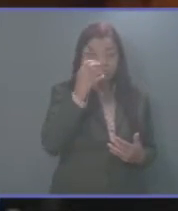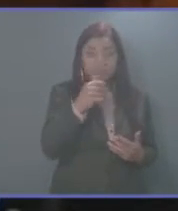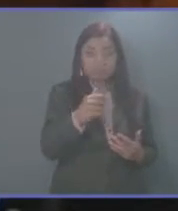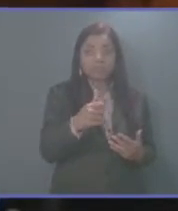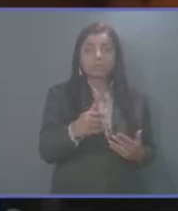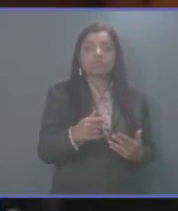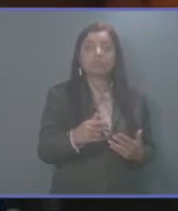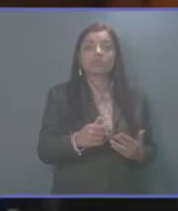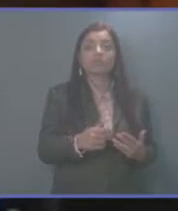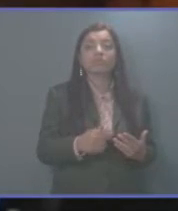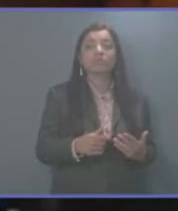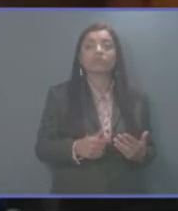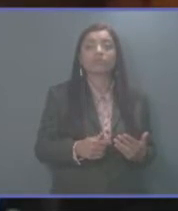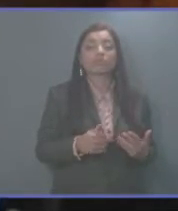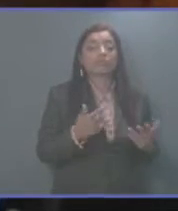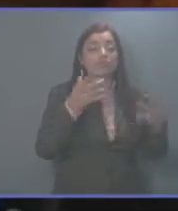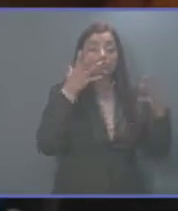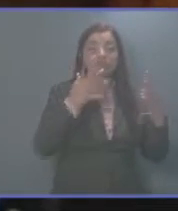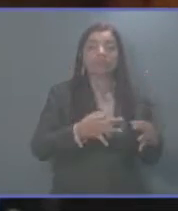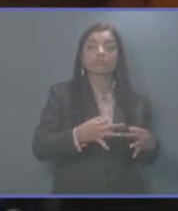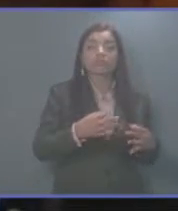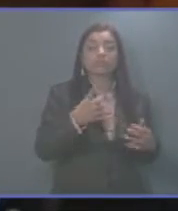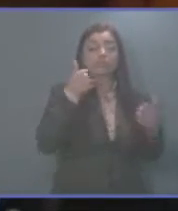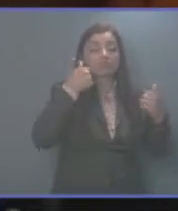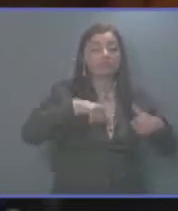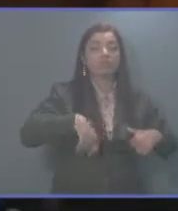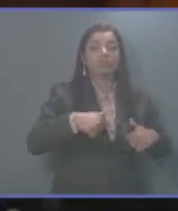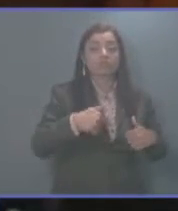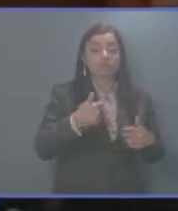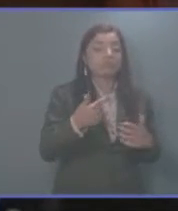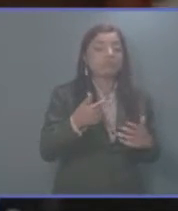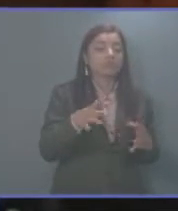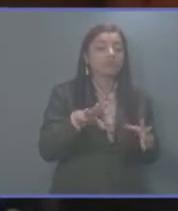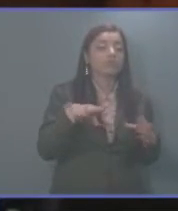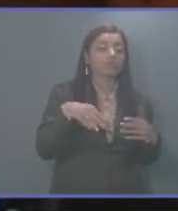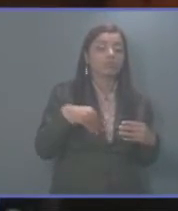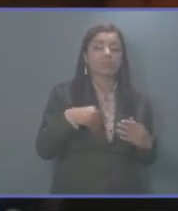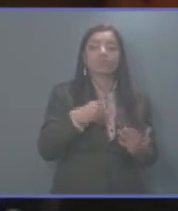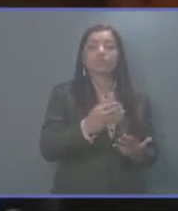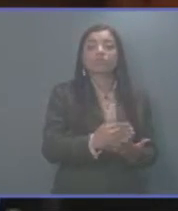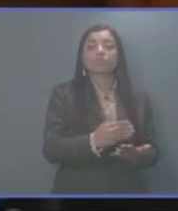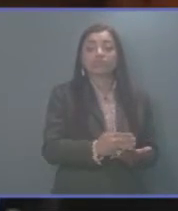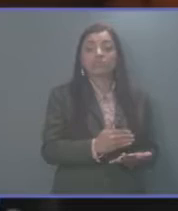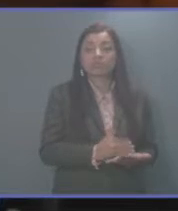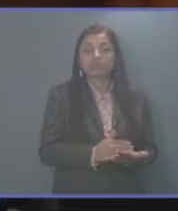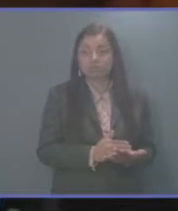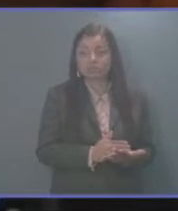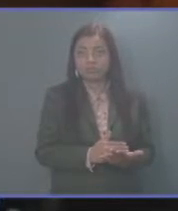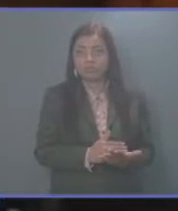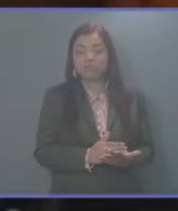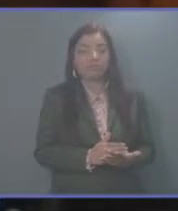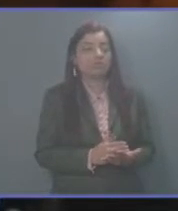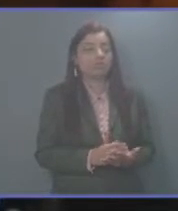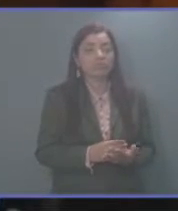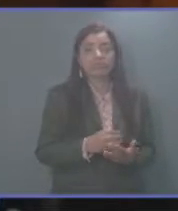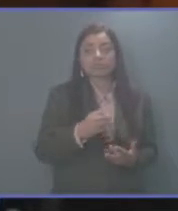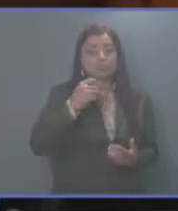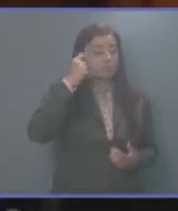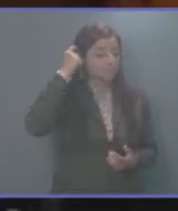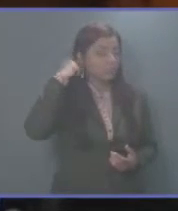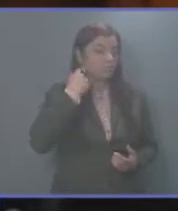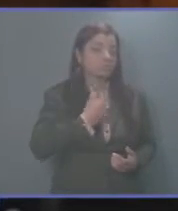citadas, dictamina en el sentido de aceptar parcialmente las observaciones